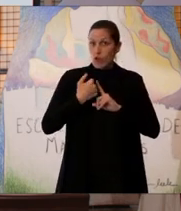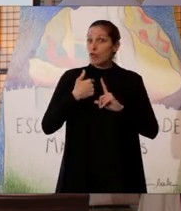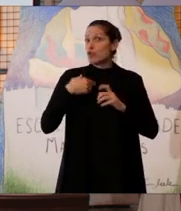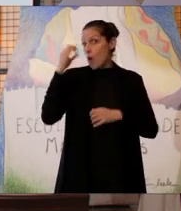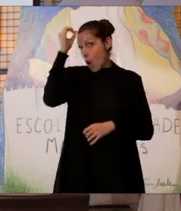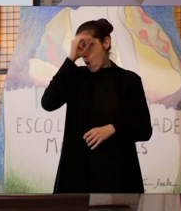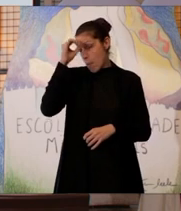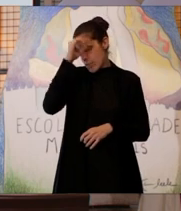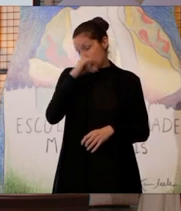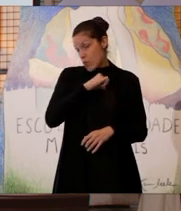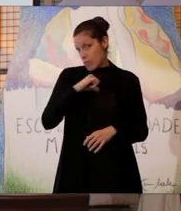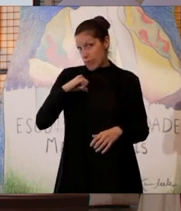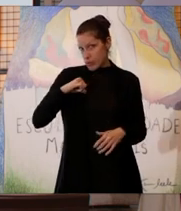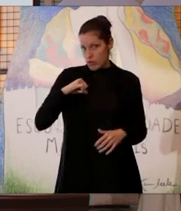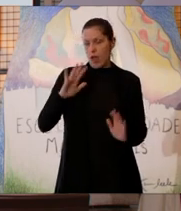que